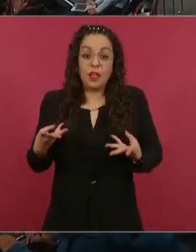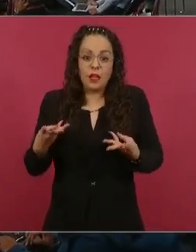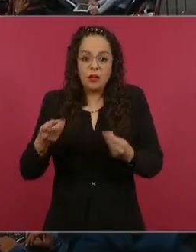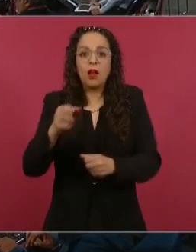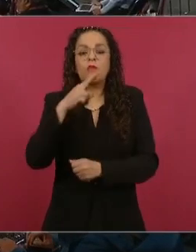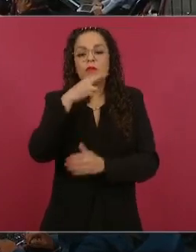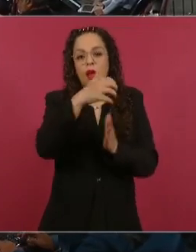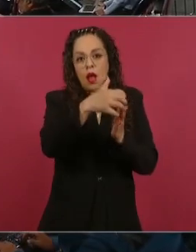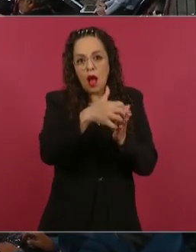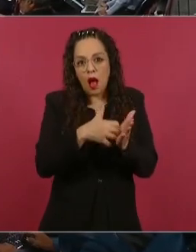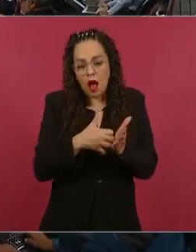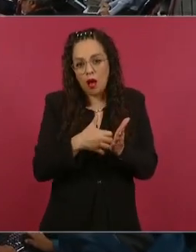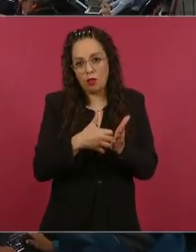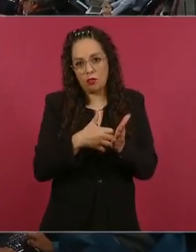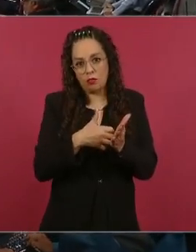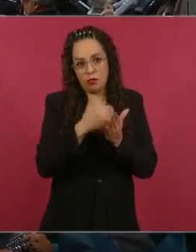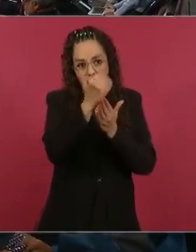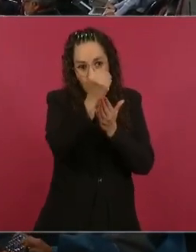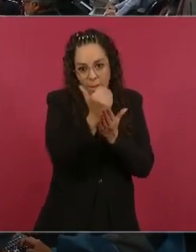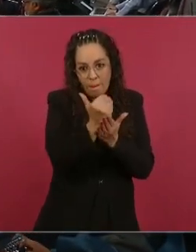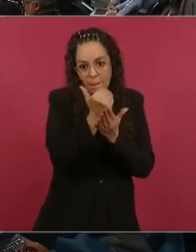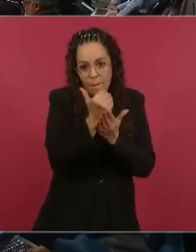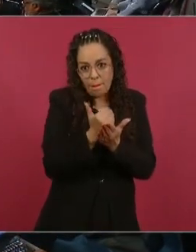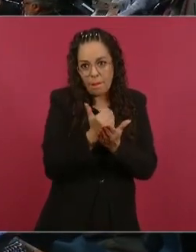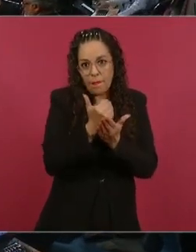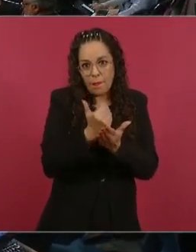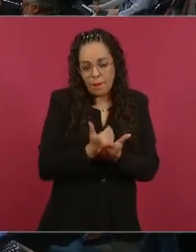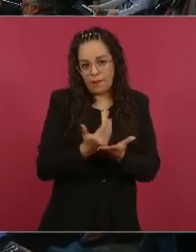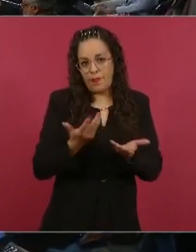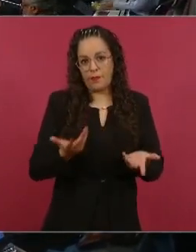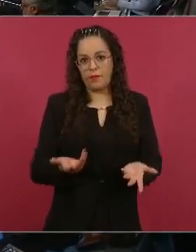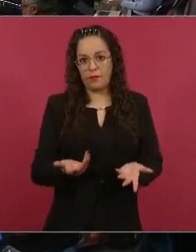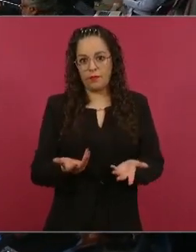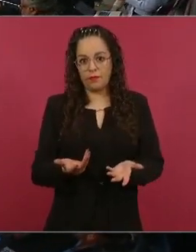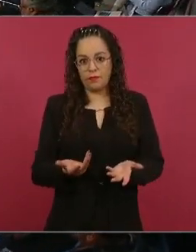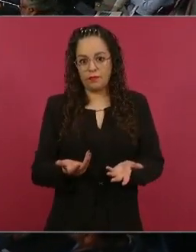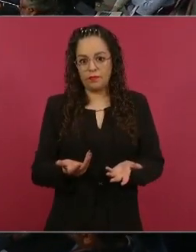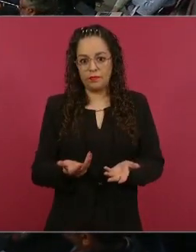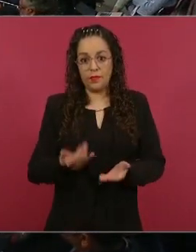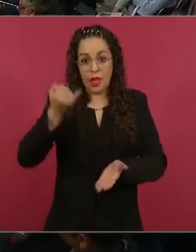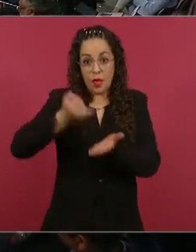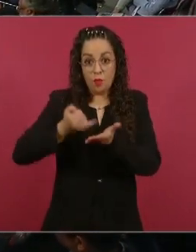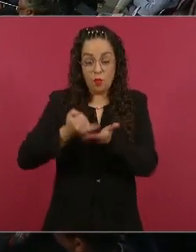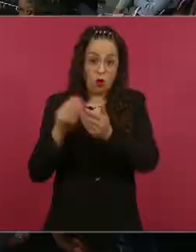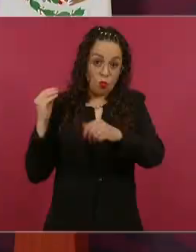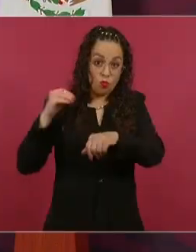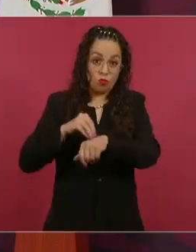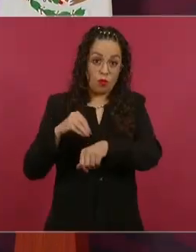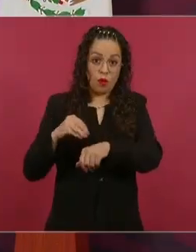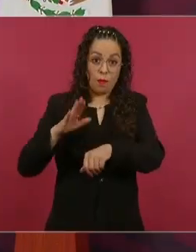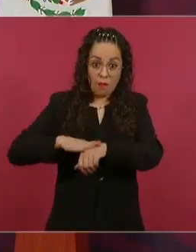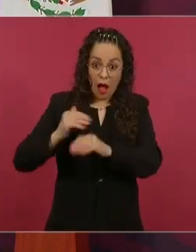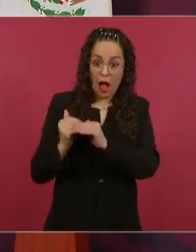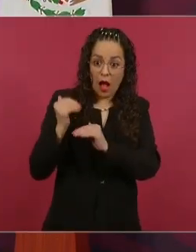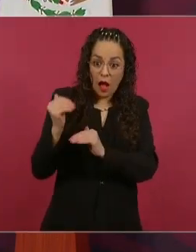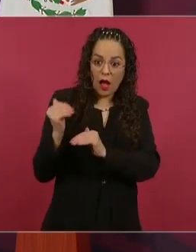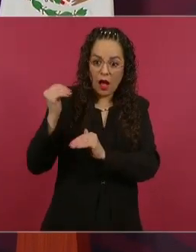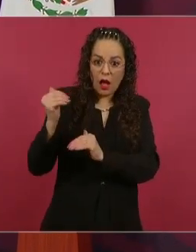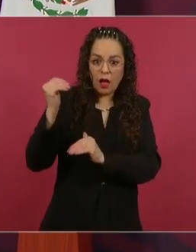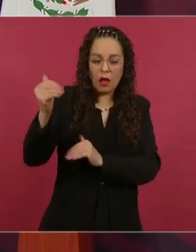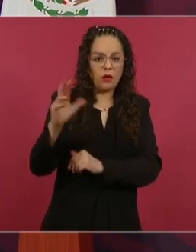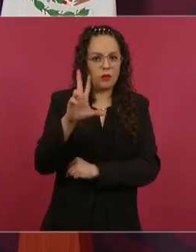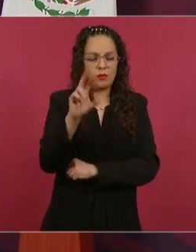No hace falta aumentar impuestos. Se está ahora discutiendo la